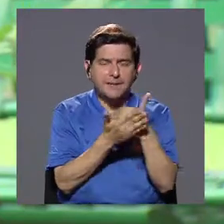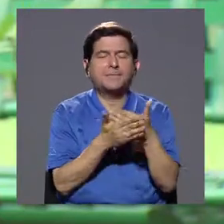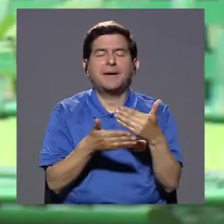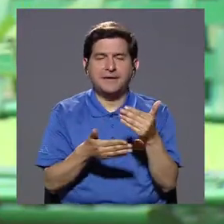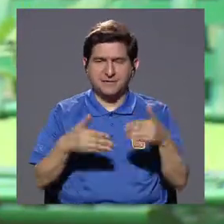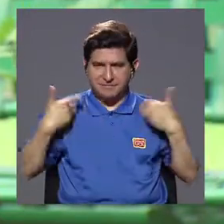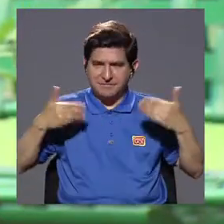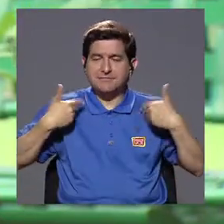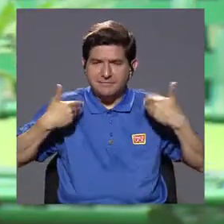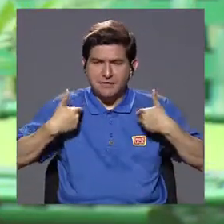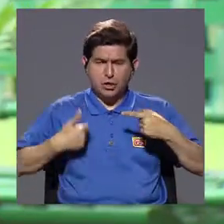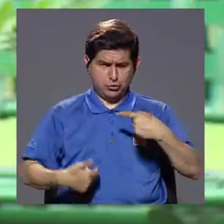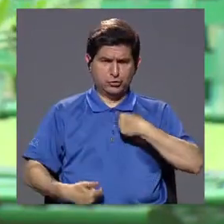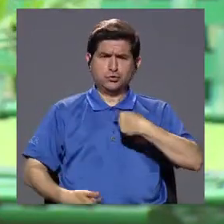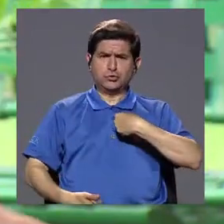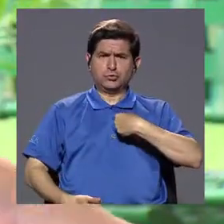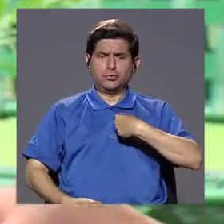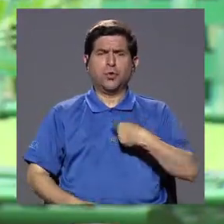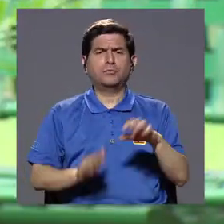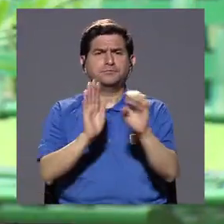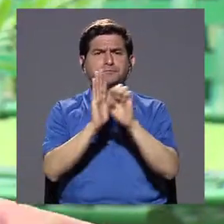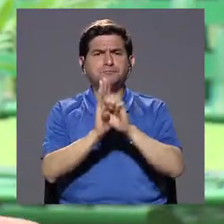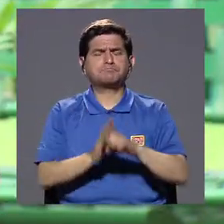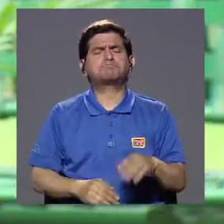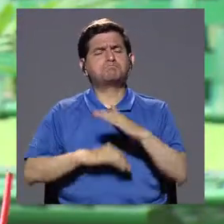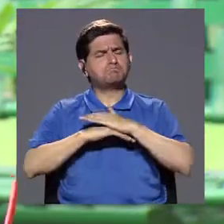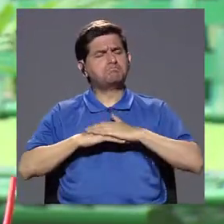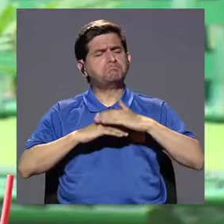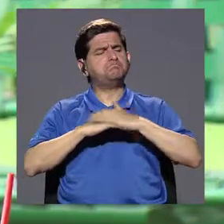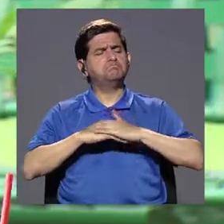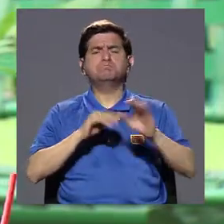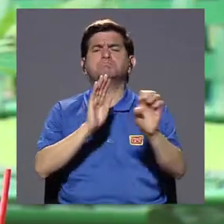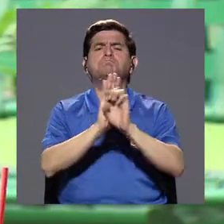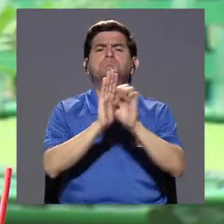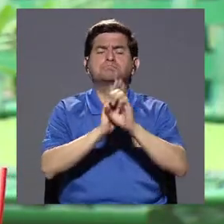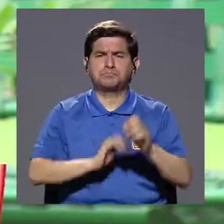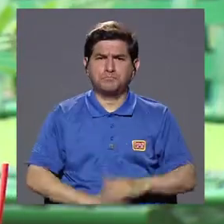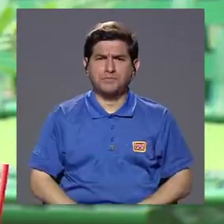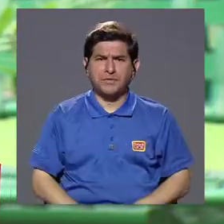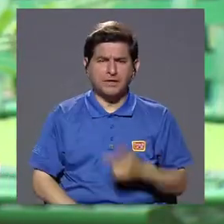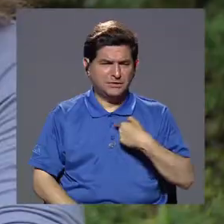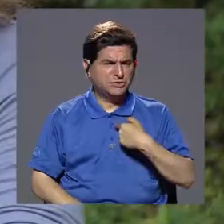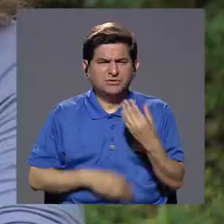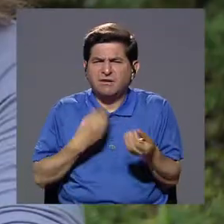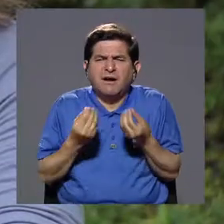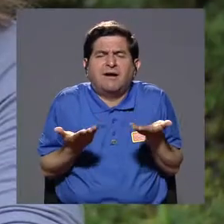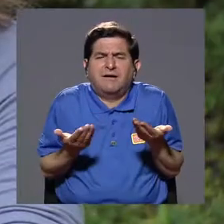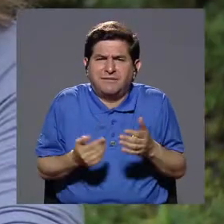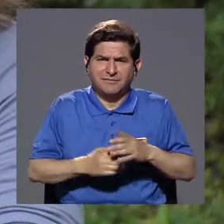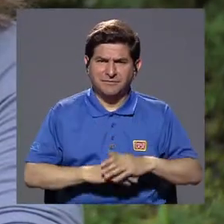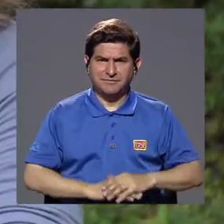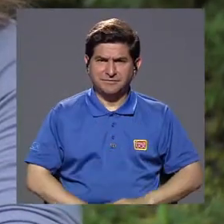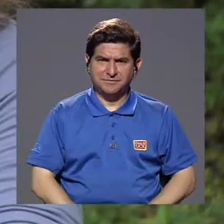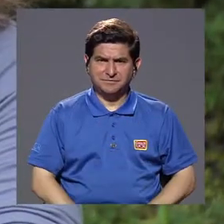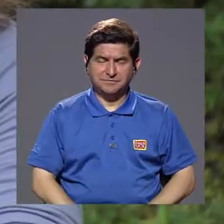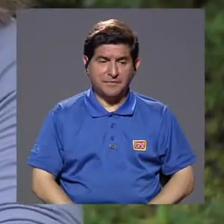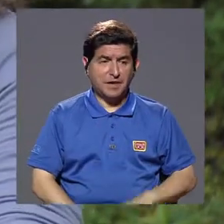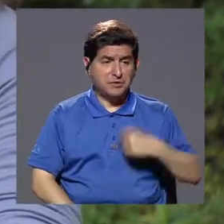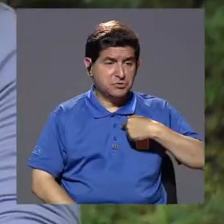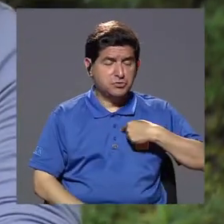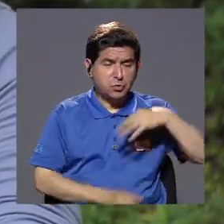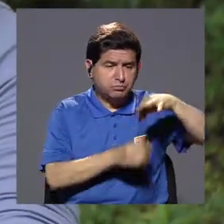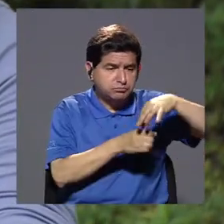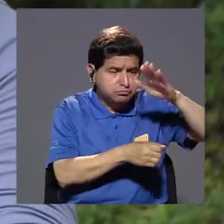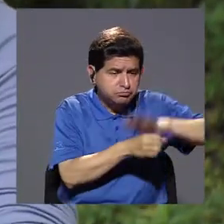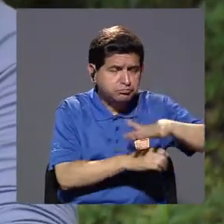felicidad si yo me encuentro un gusto por ejemplo creando plantando arbolitos